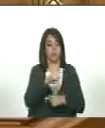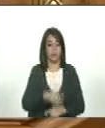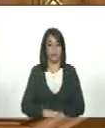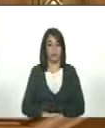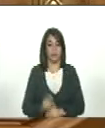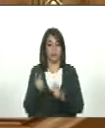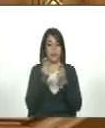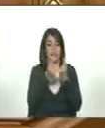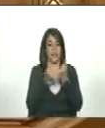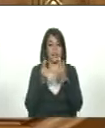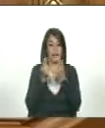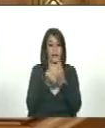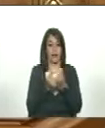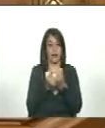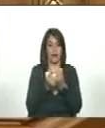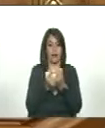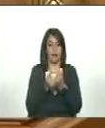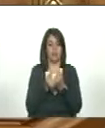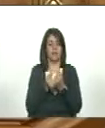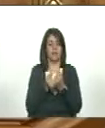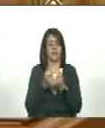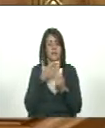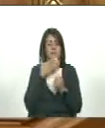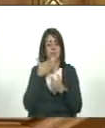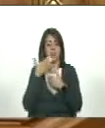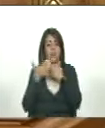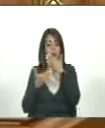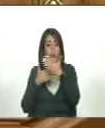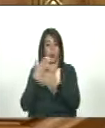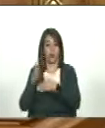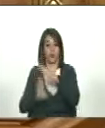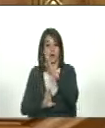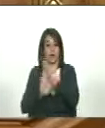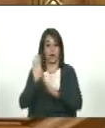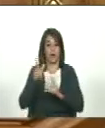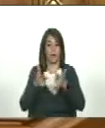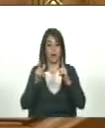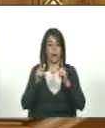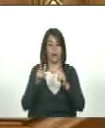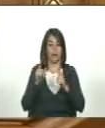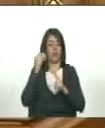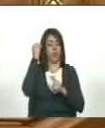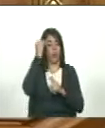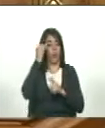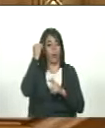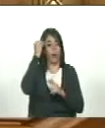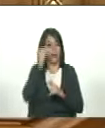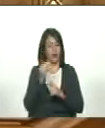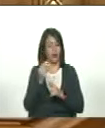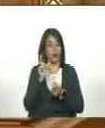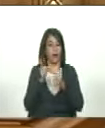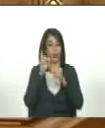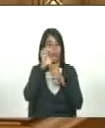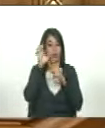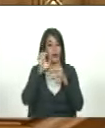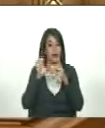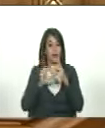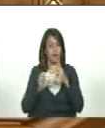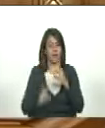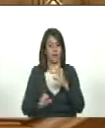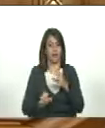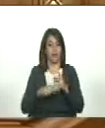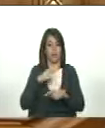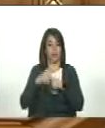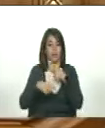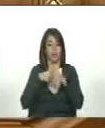de recursos para alimentar. En tal sentido, permítame hacer unas consideraciones y precisar algunos elementos que en